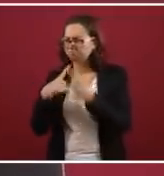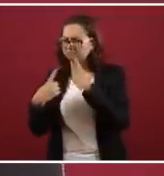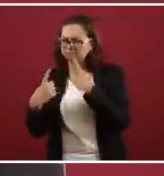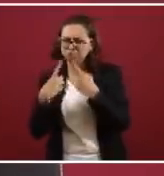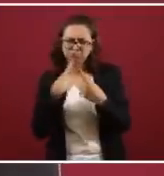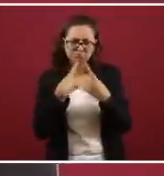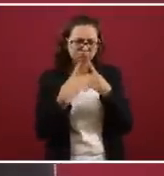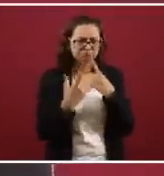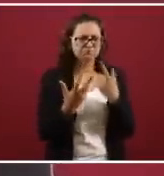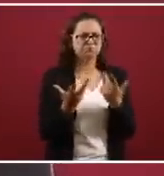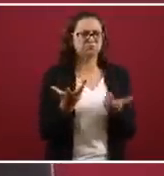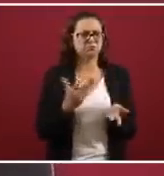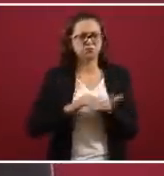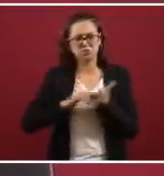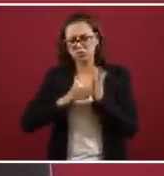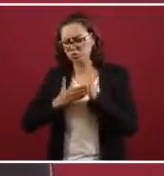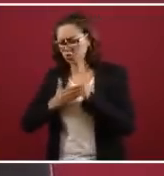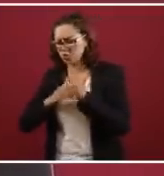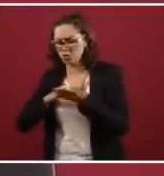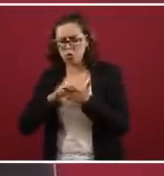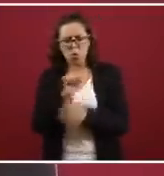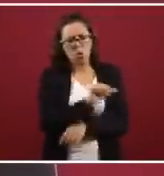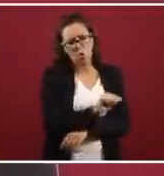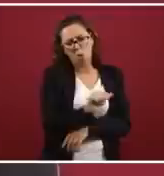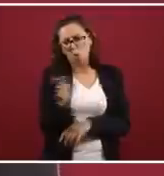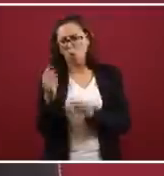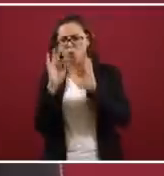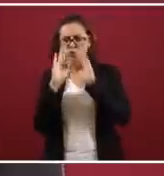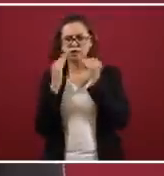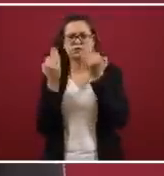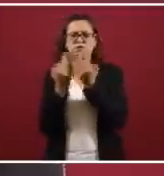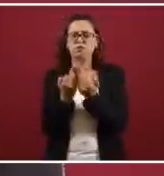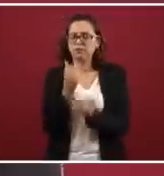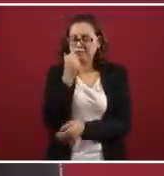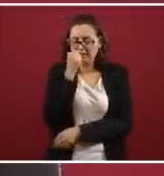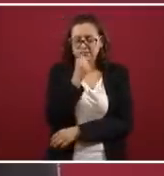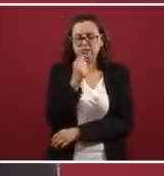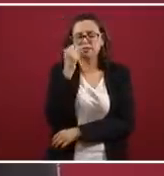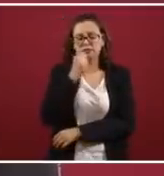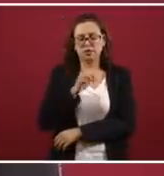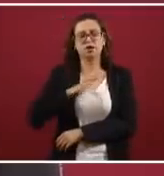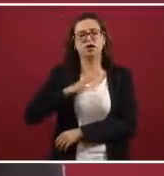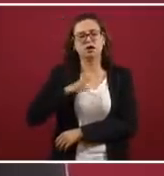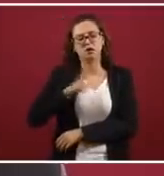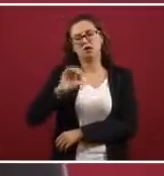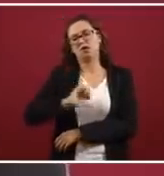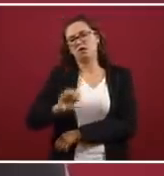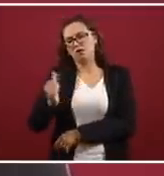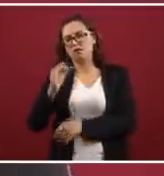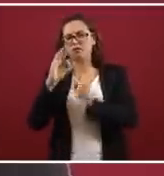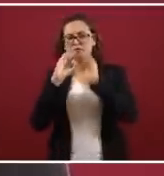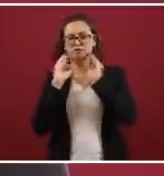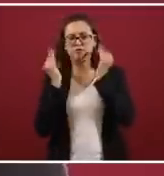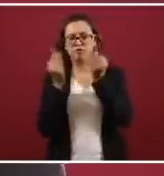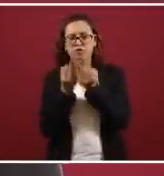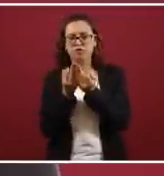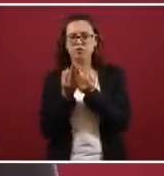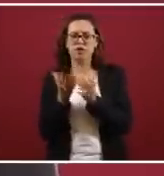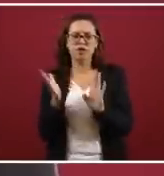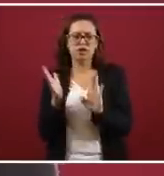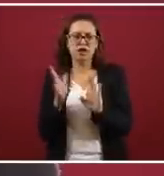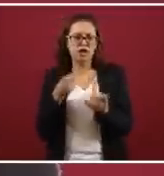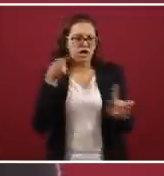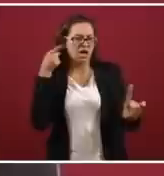que buscar otros mecanismos, siempre se encuentran, no irse por la